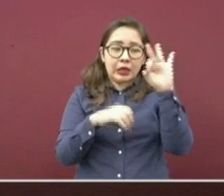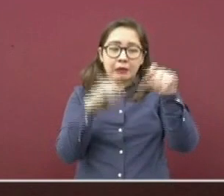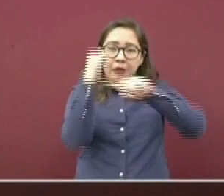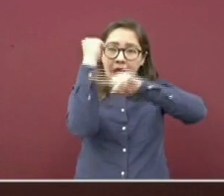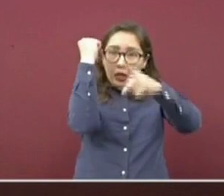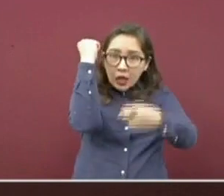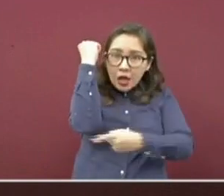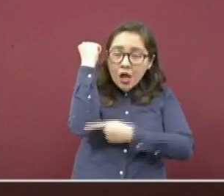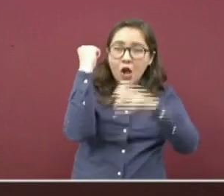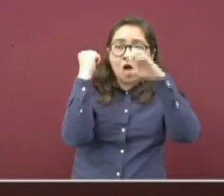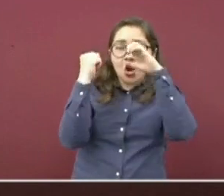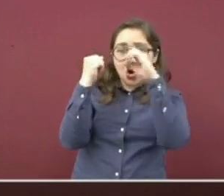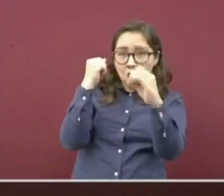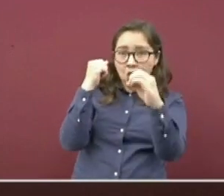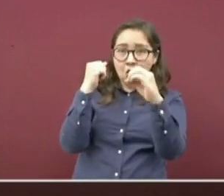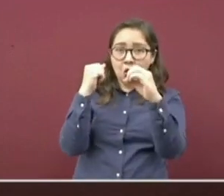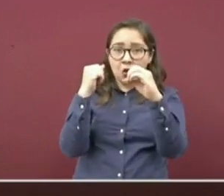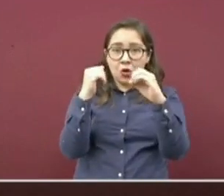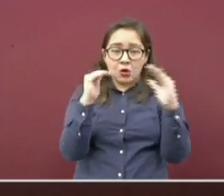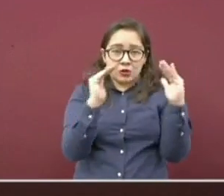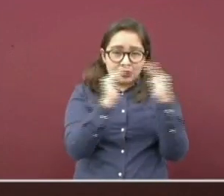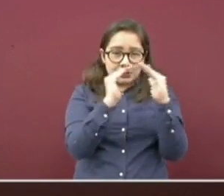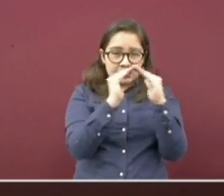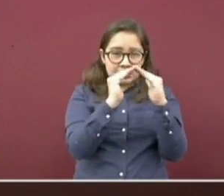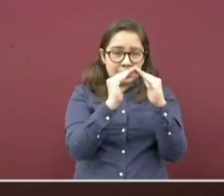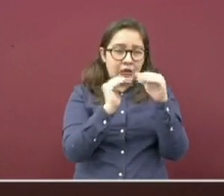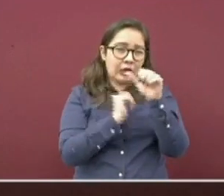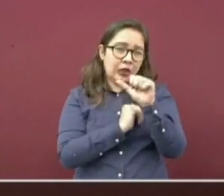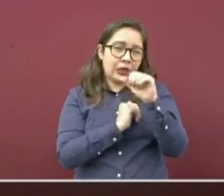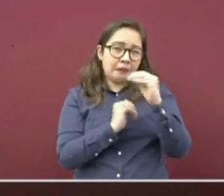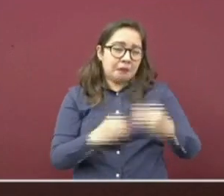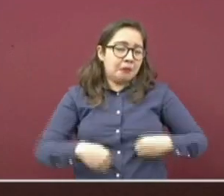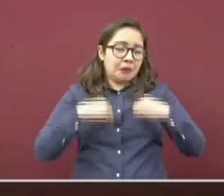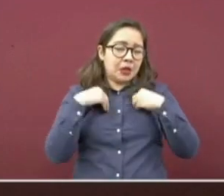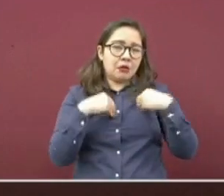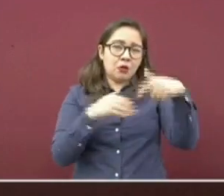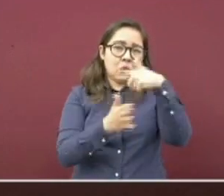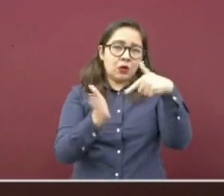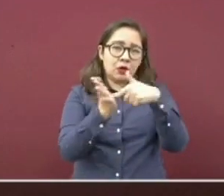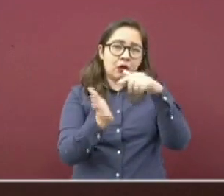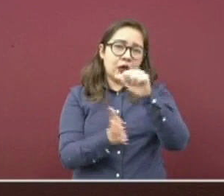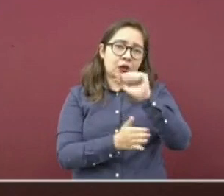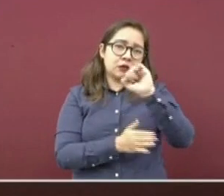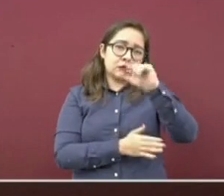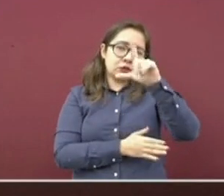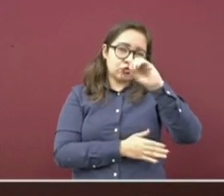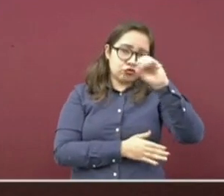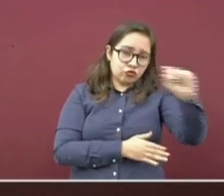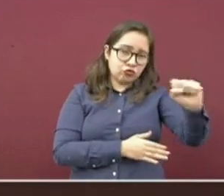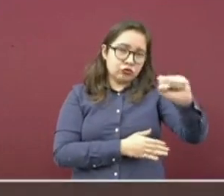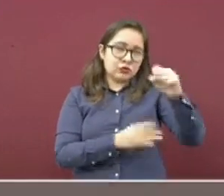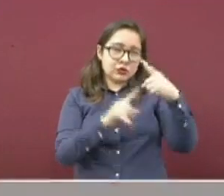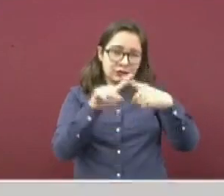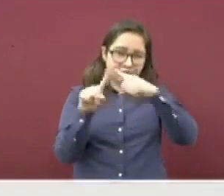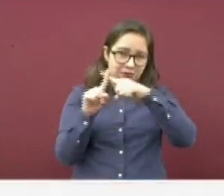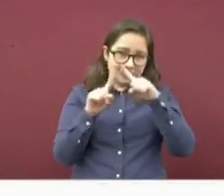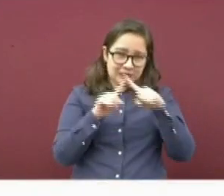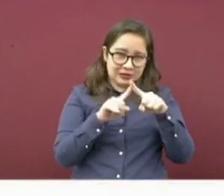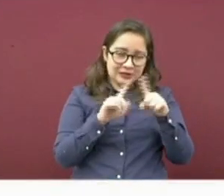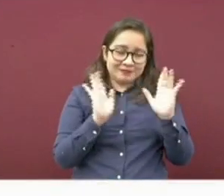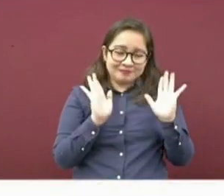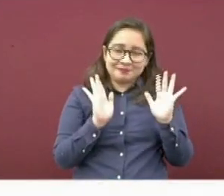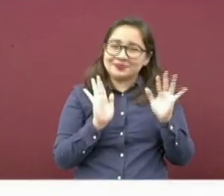o vivir en centros de cuidado a largo plazo como asilos o centros de rehabilitación, por ejemplo, un cuadro